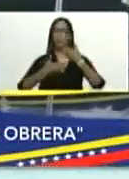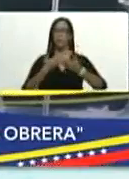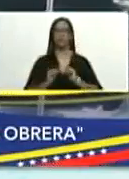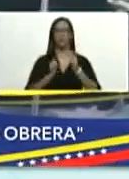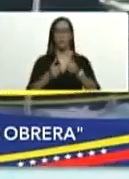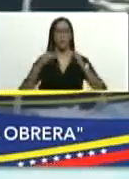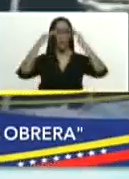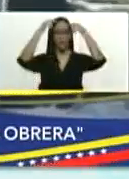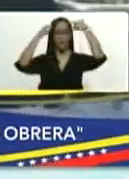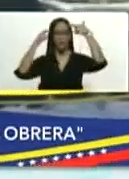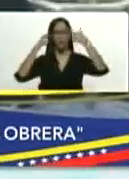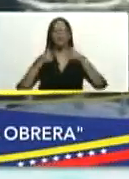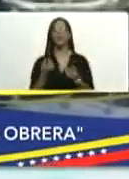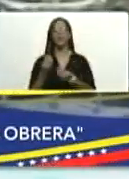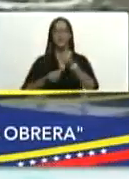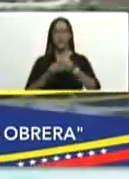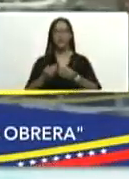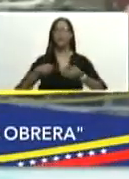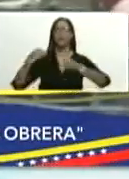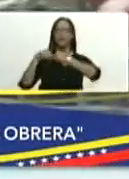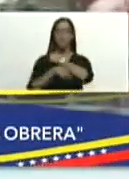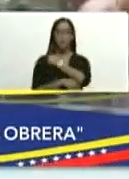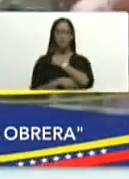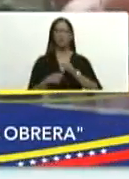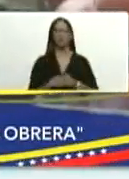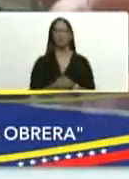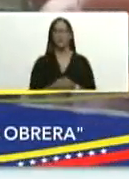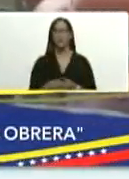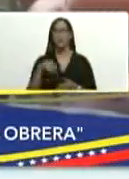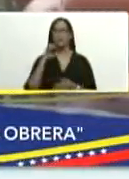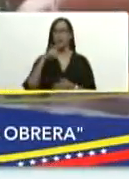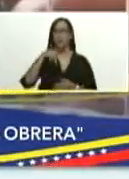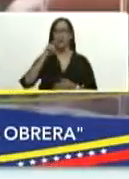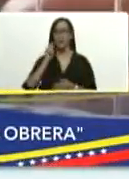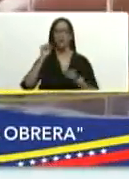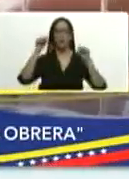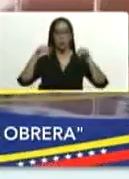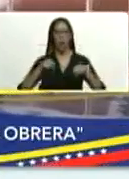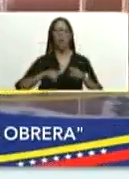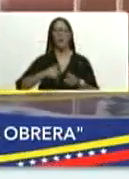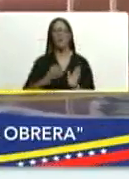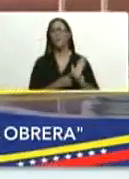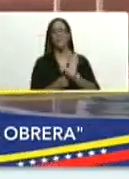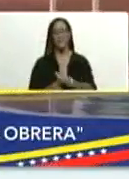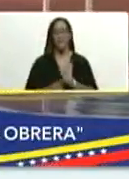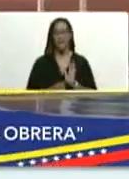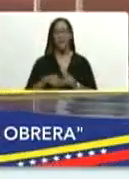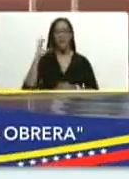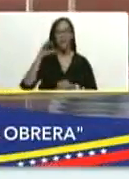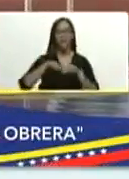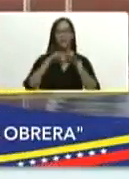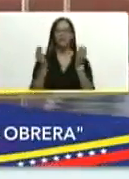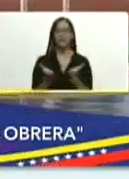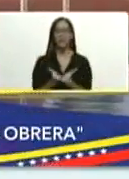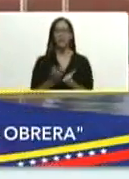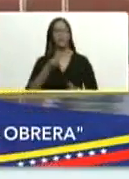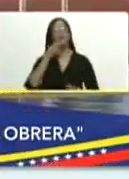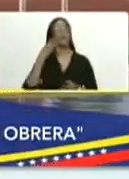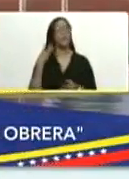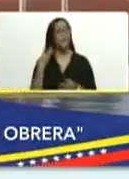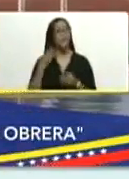y que usted ha venido profundizando en ese sentido nacieron los ept y hoy podemos presentarle al país y al mundo con orgullo